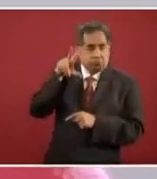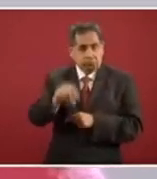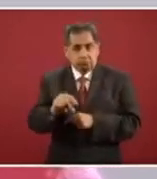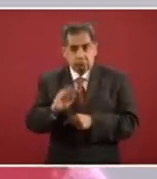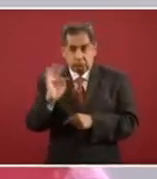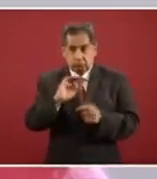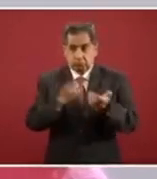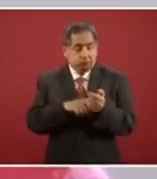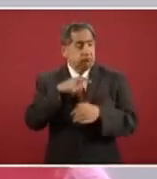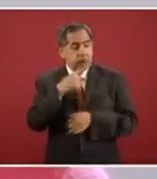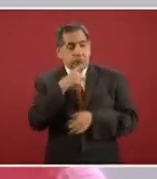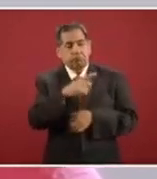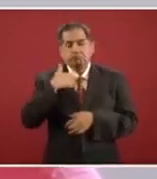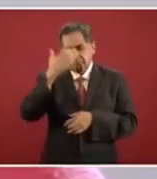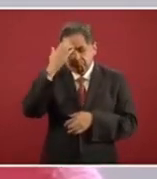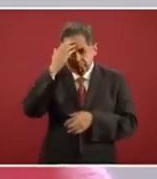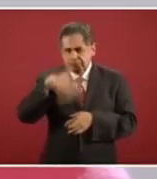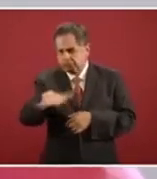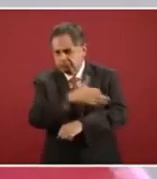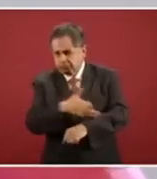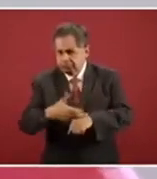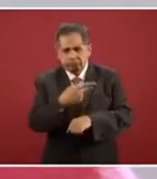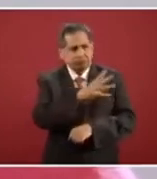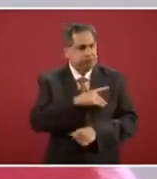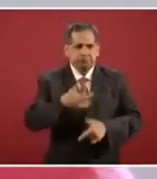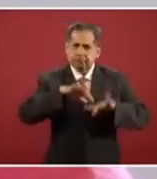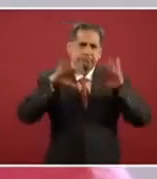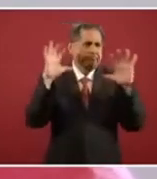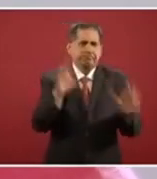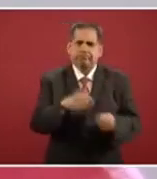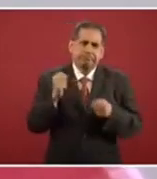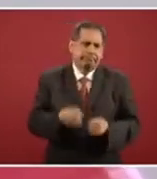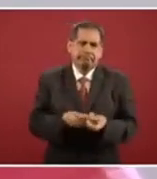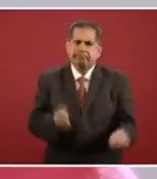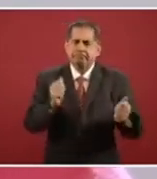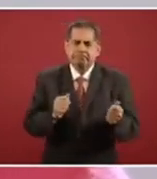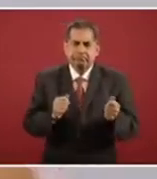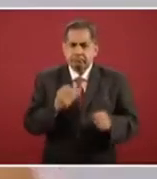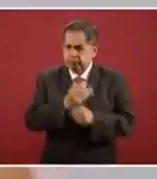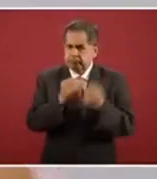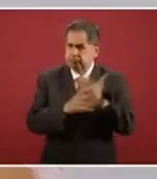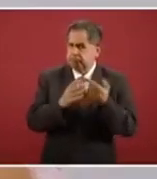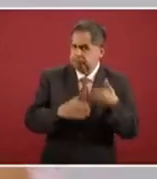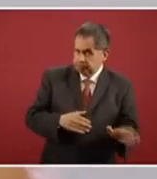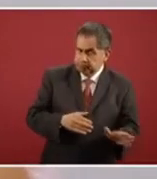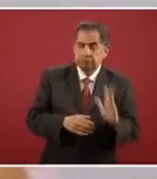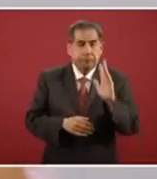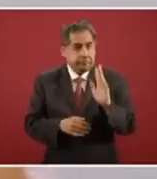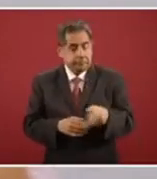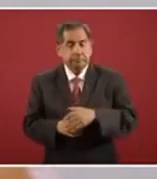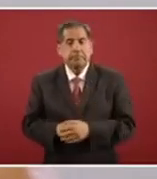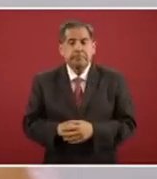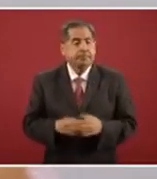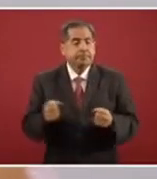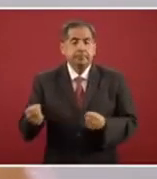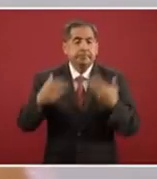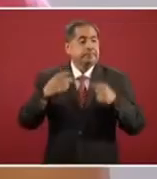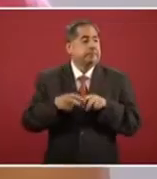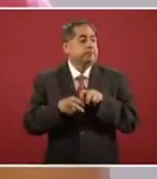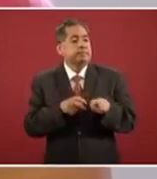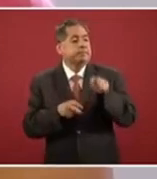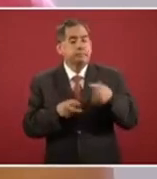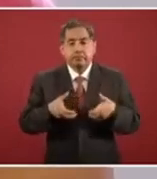ya sabemos dónde están tu familia, tus hijos, vamos a ir por ello. Por esta vez te vas. Me dejaron en una orilla de la